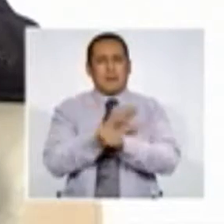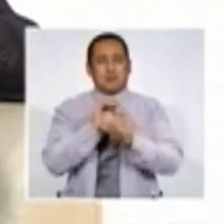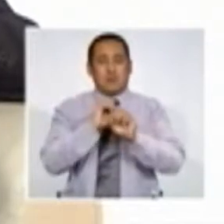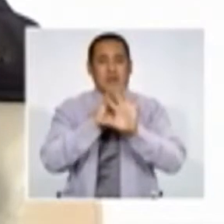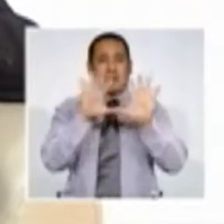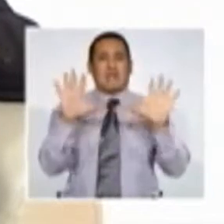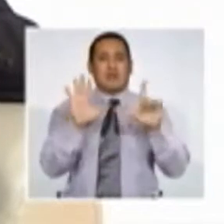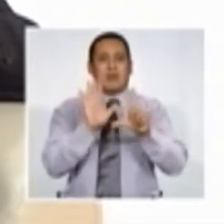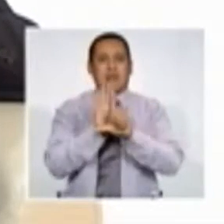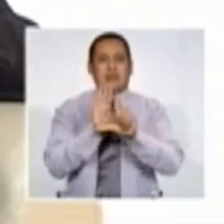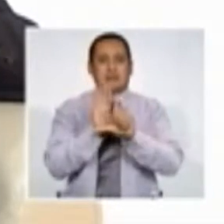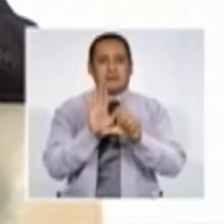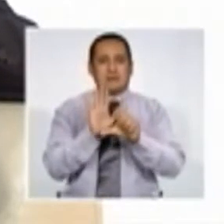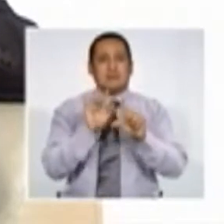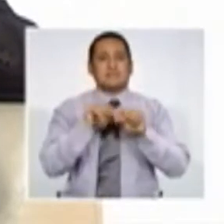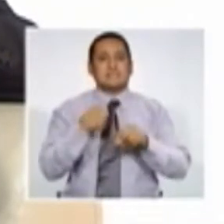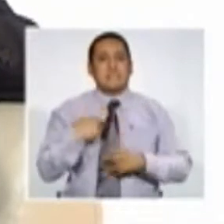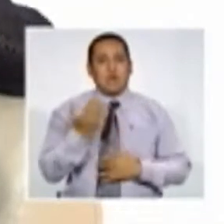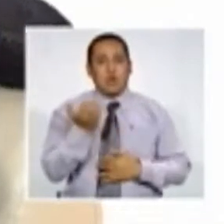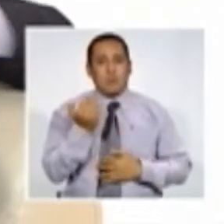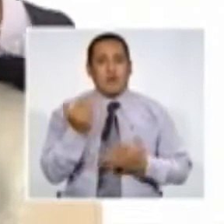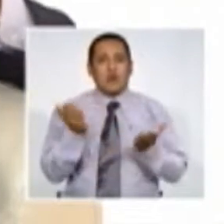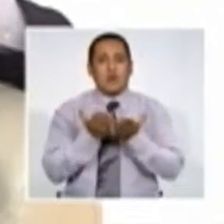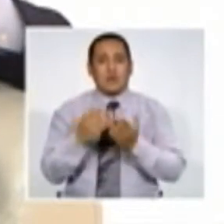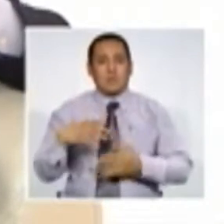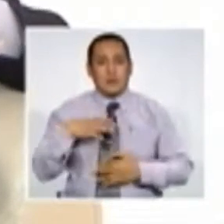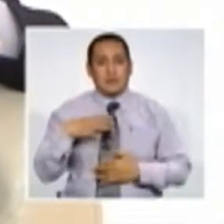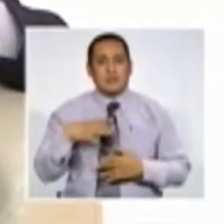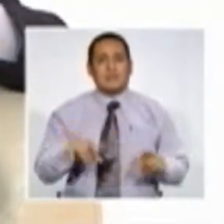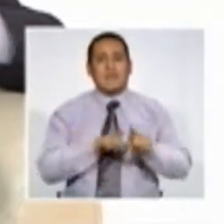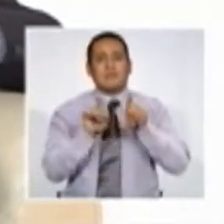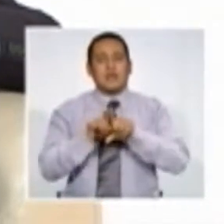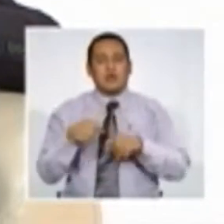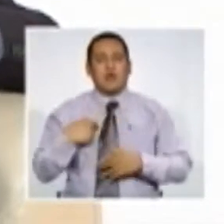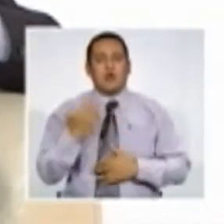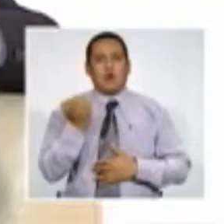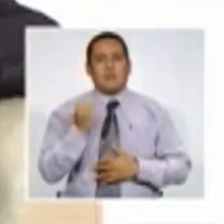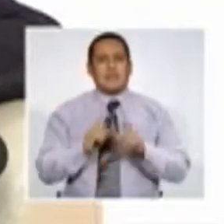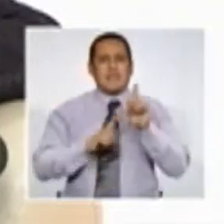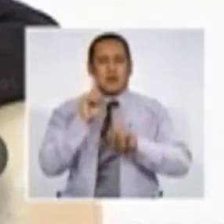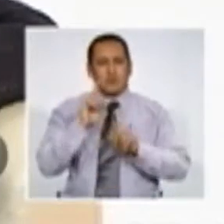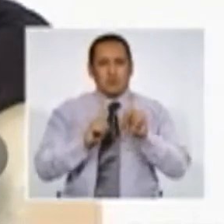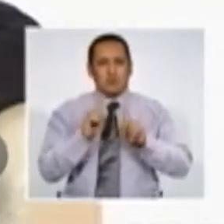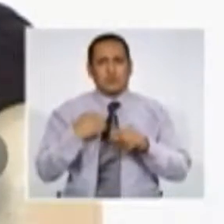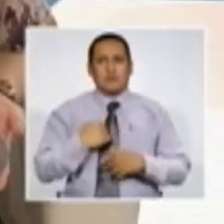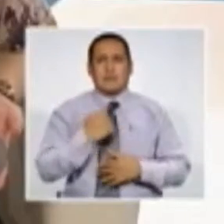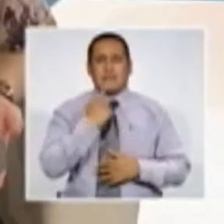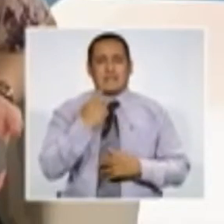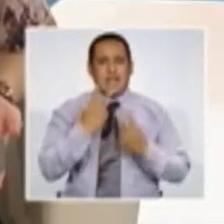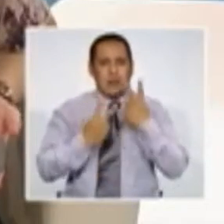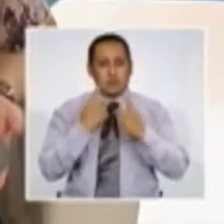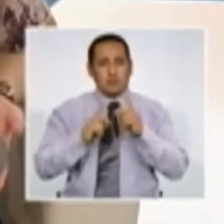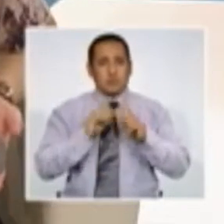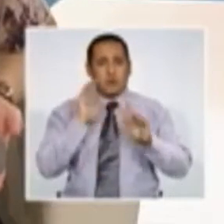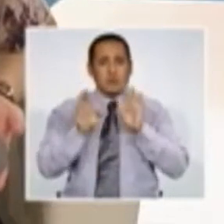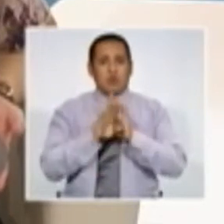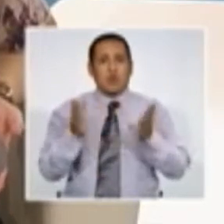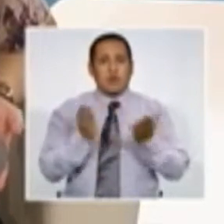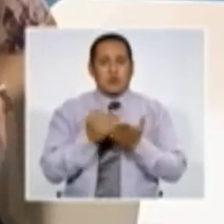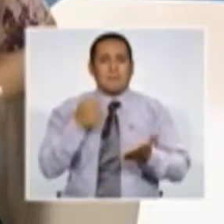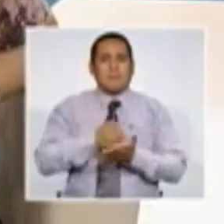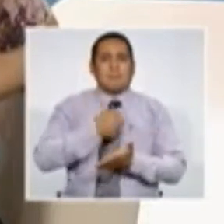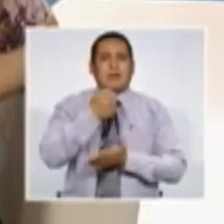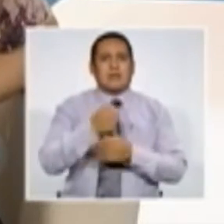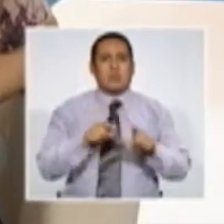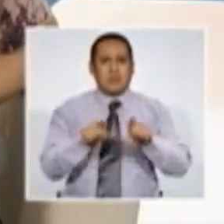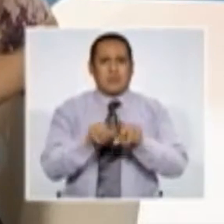está suficientemente clara en la ley. Se cobra, los colegios privados la cobran. No, y de hecho algunos son altísimas, parece ya para el Claro, hay